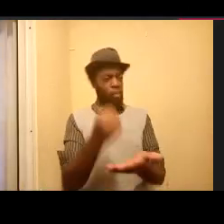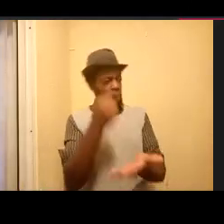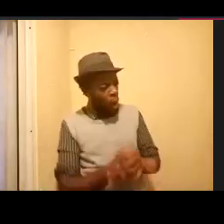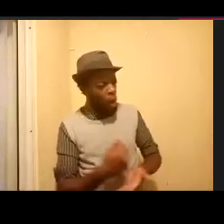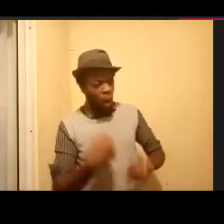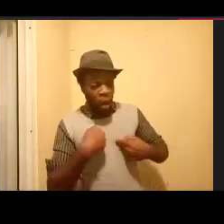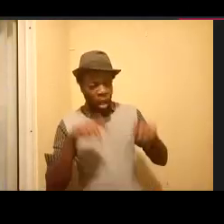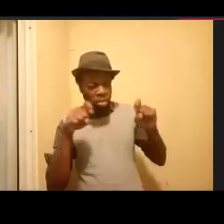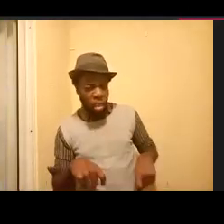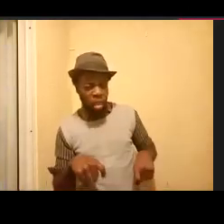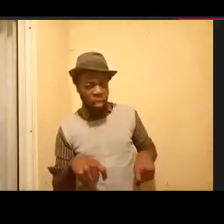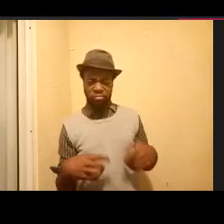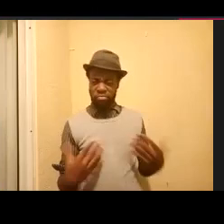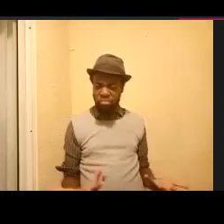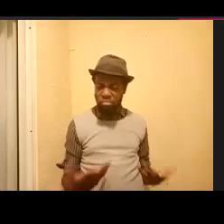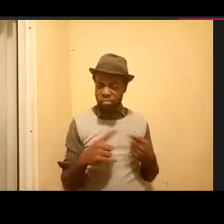dan